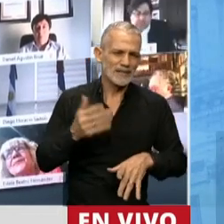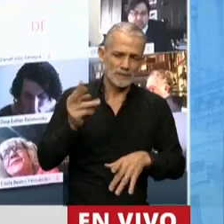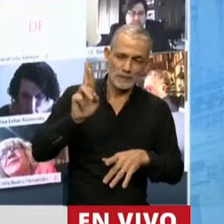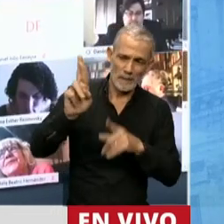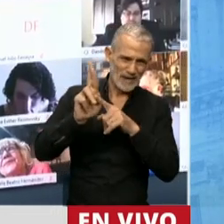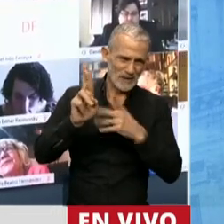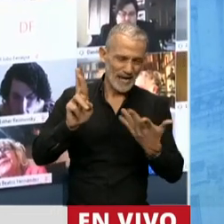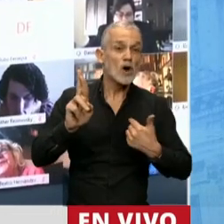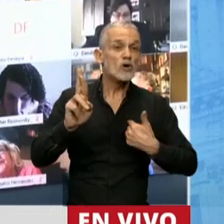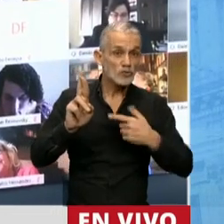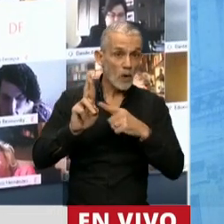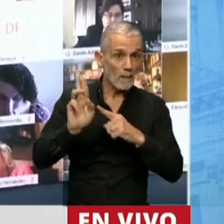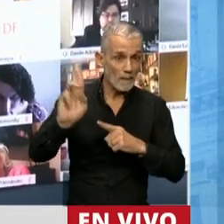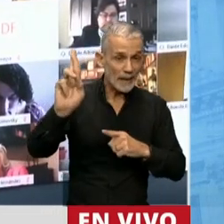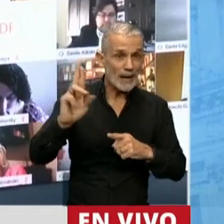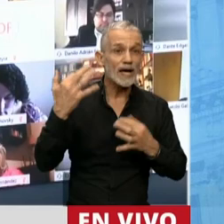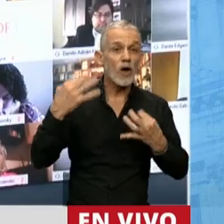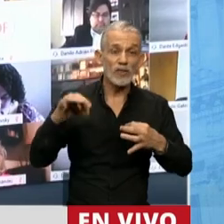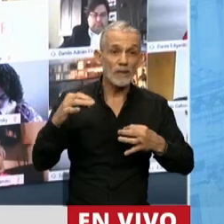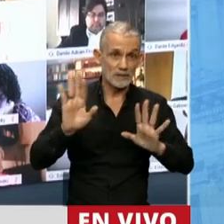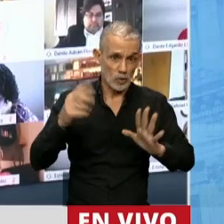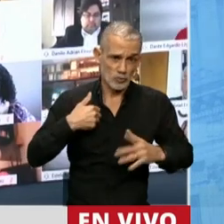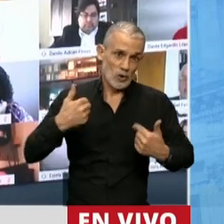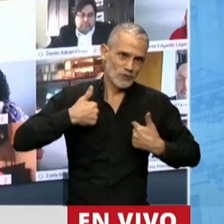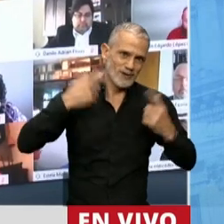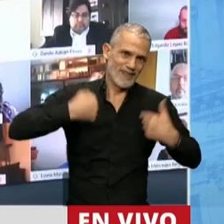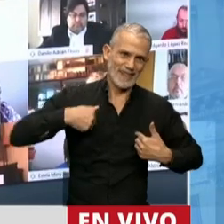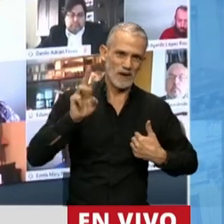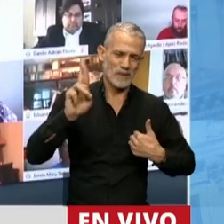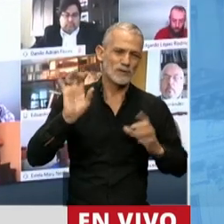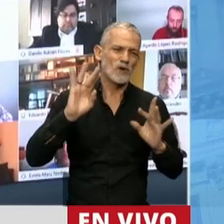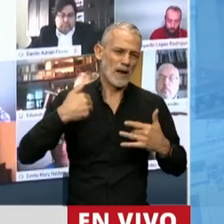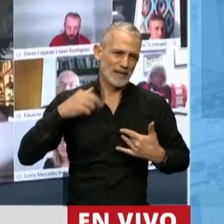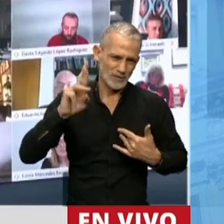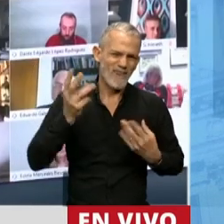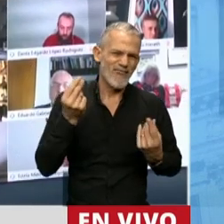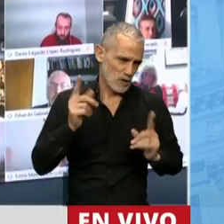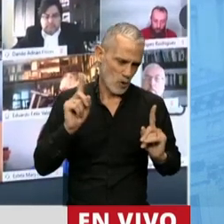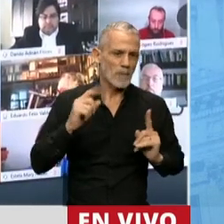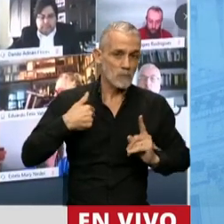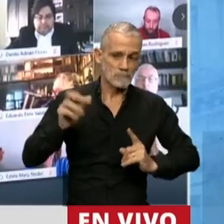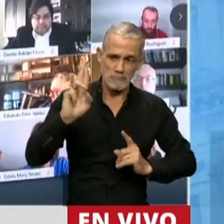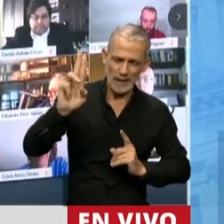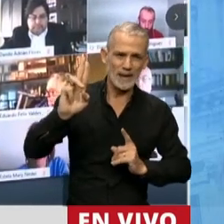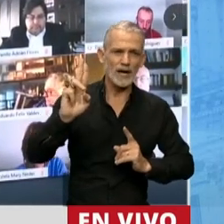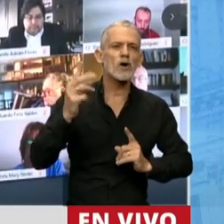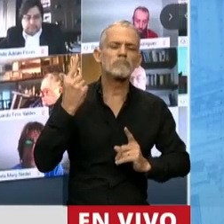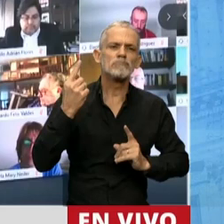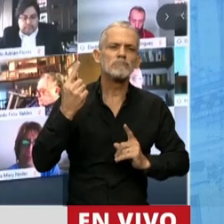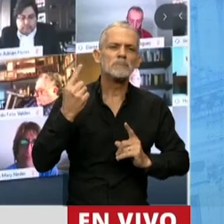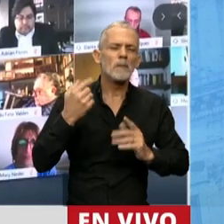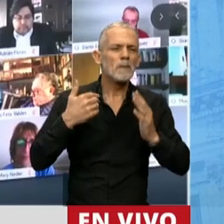La que voy a plantear debe ser, presidente, pero no porque la planteé yo, sino por la circunstancia, una de las